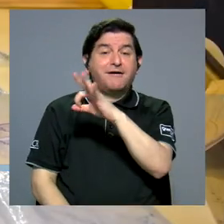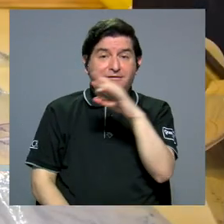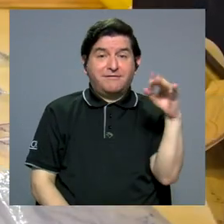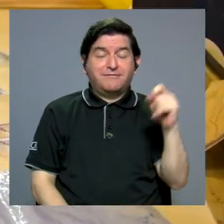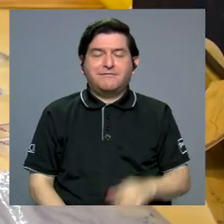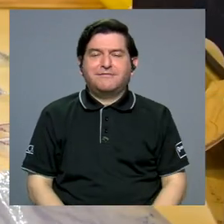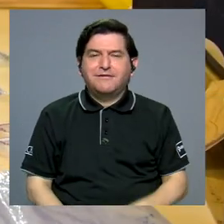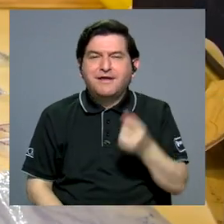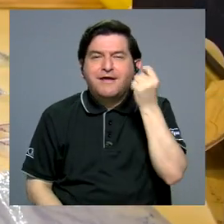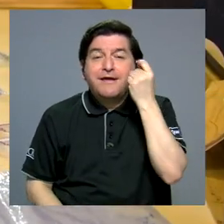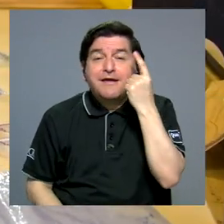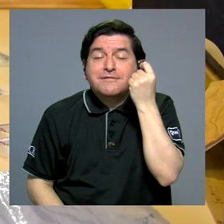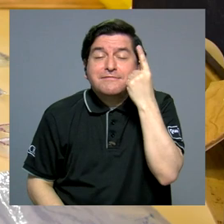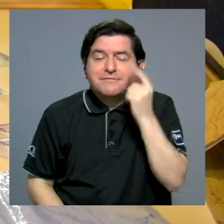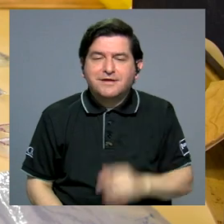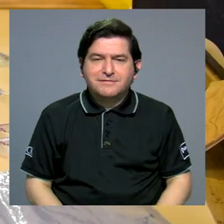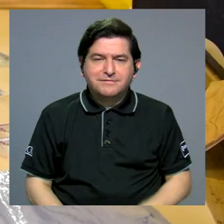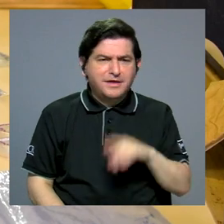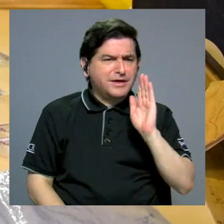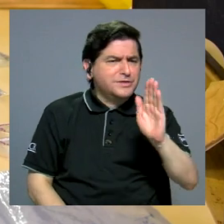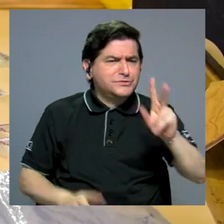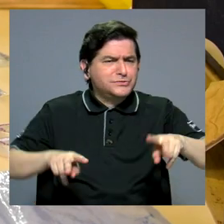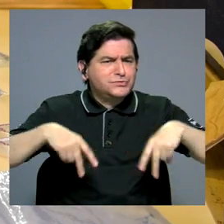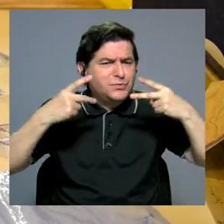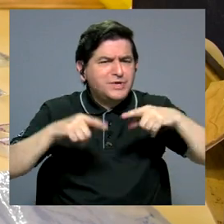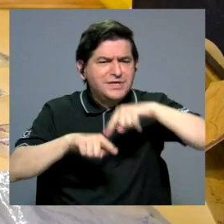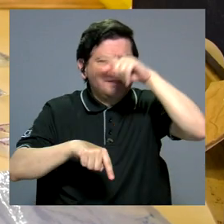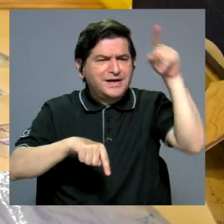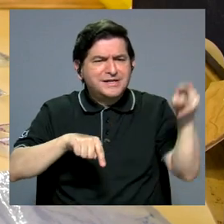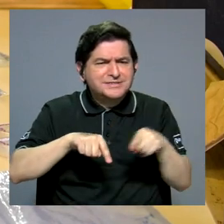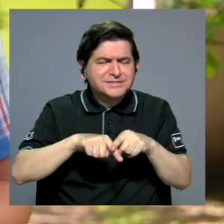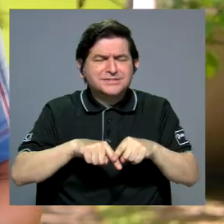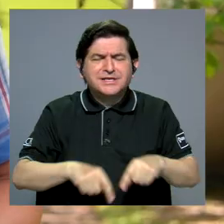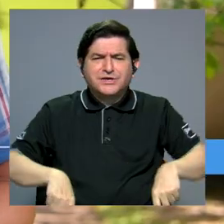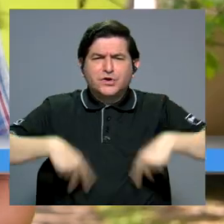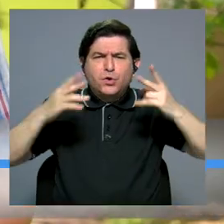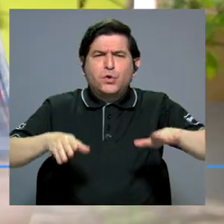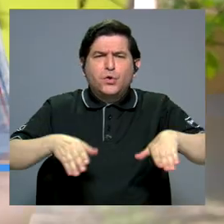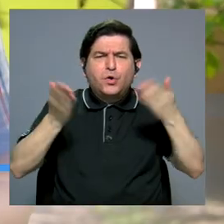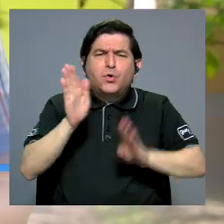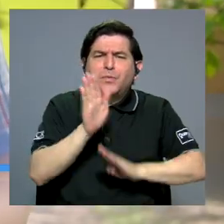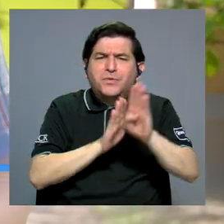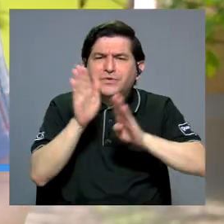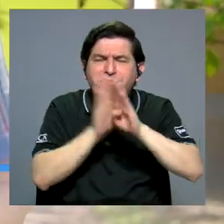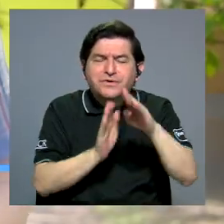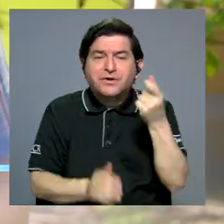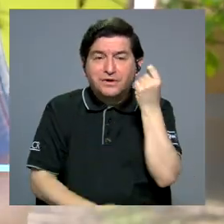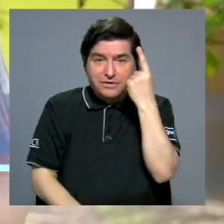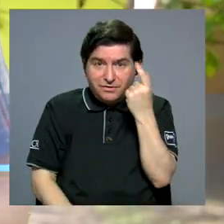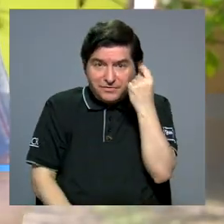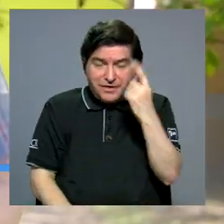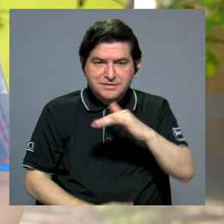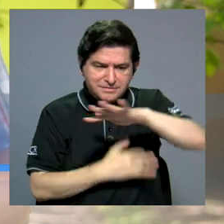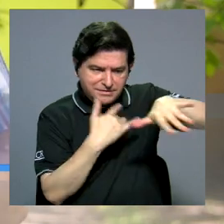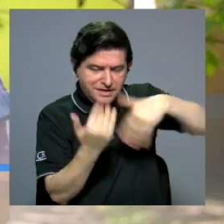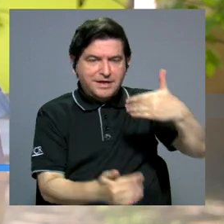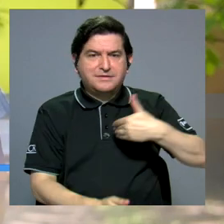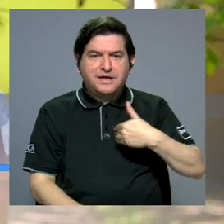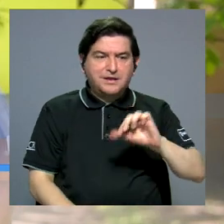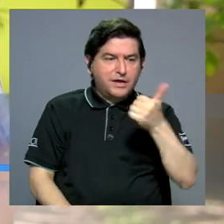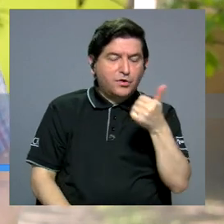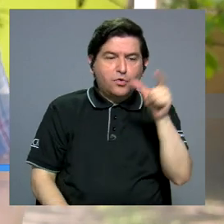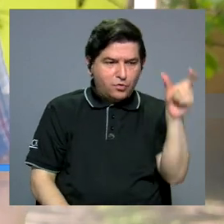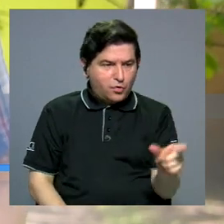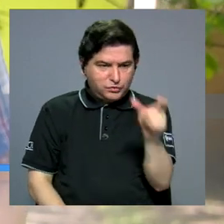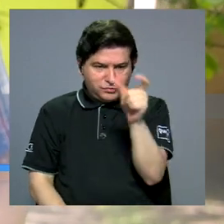Para entender cómo ellas viven, ¿verdad?, cómo es su ciclo de vida, cómo ellas se desarrollan, hay que entender también las interacciones que tienen con